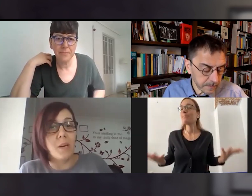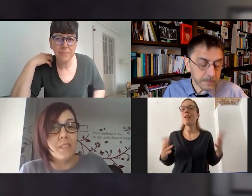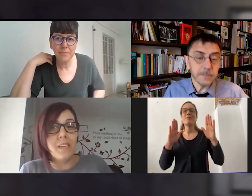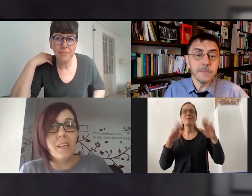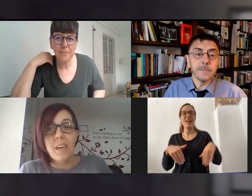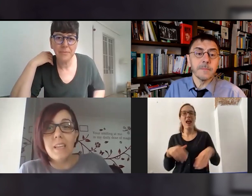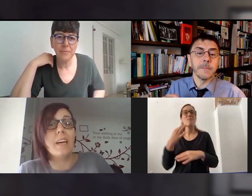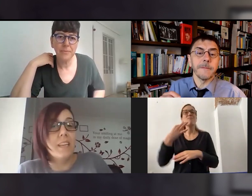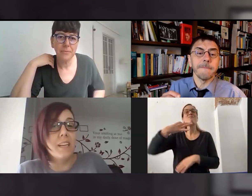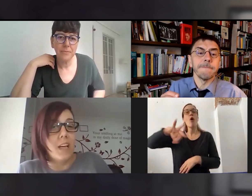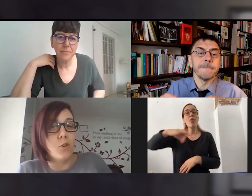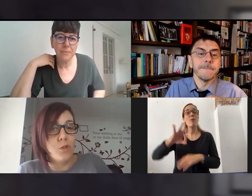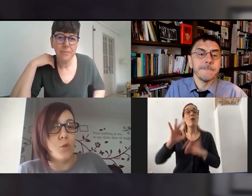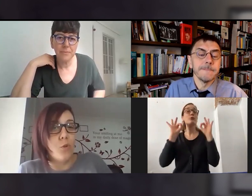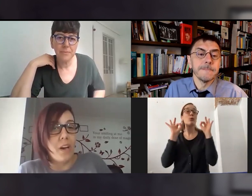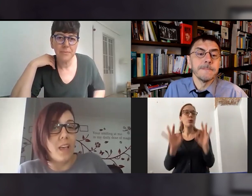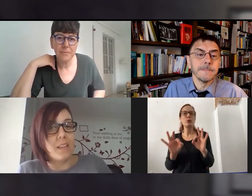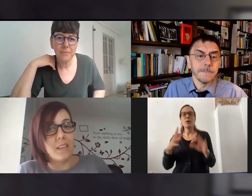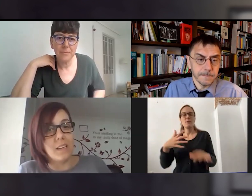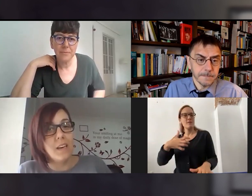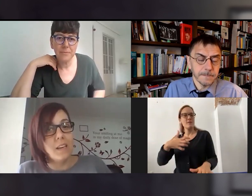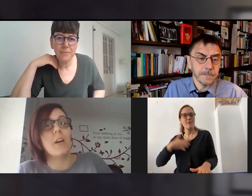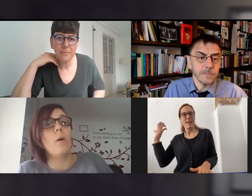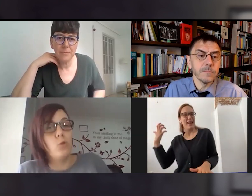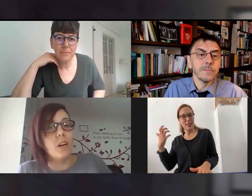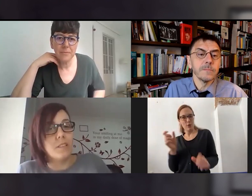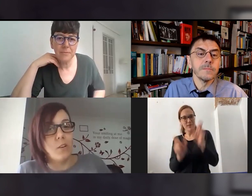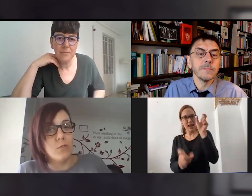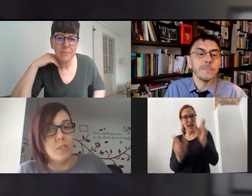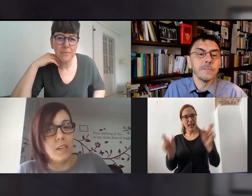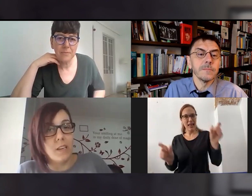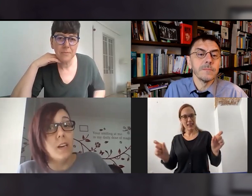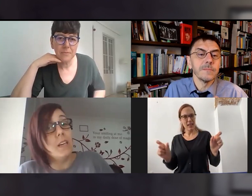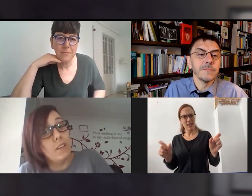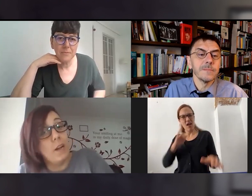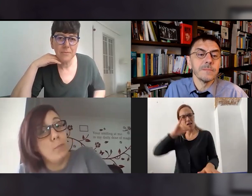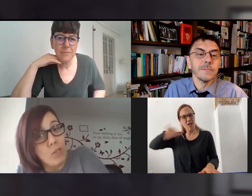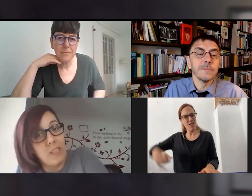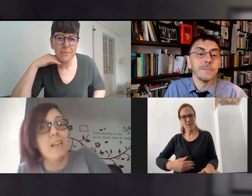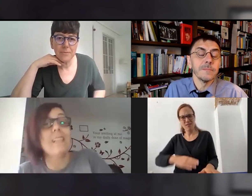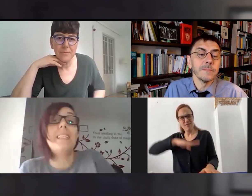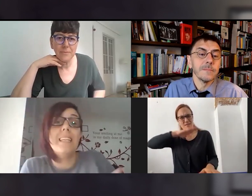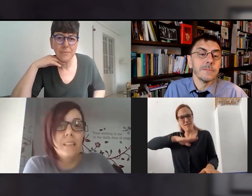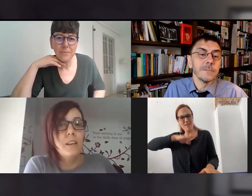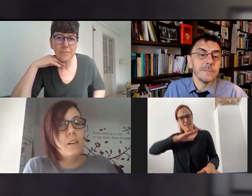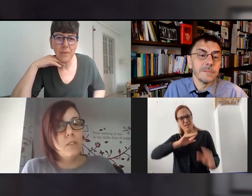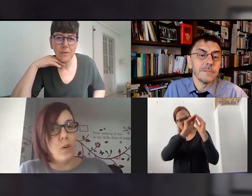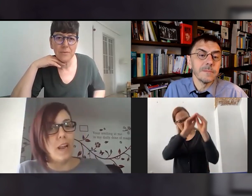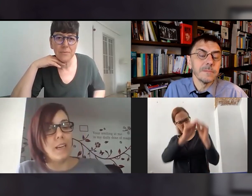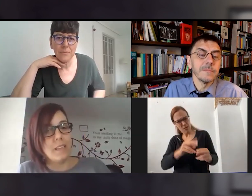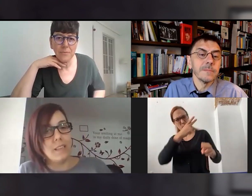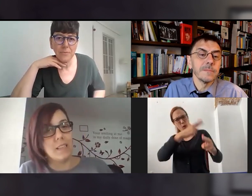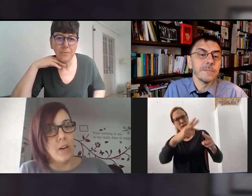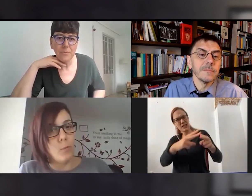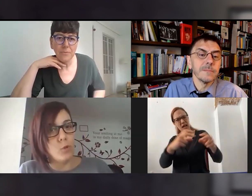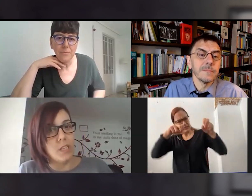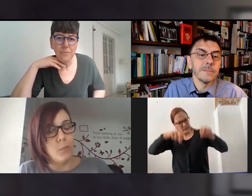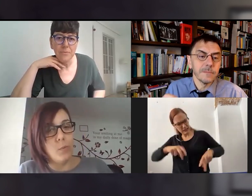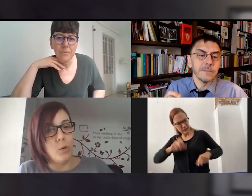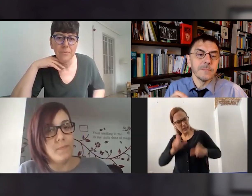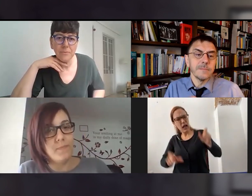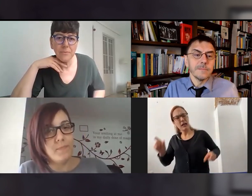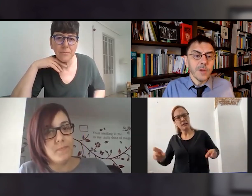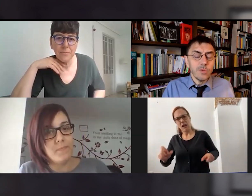es precisamente esa indignación de toda aquella gente que estábamos cansados de que hicieran política sin toda la gente que estábamos